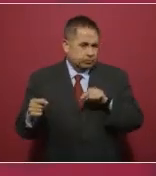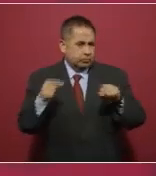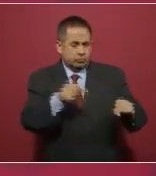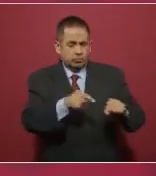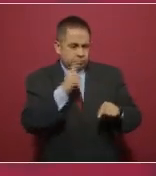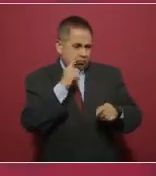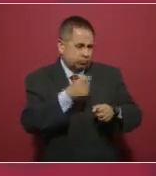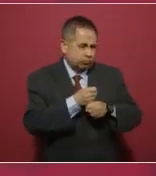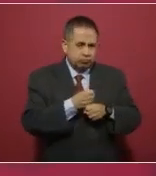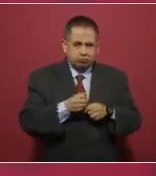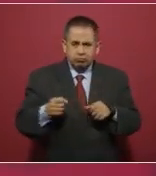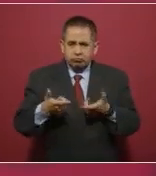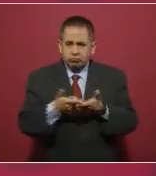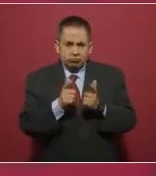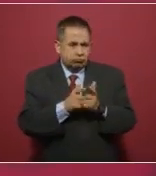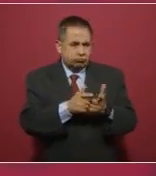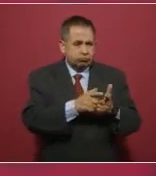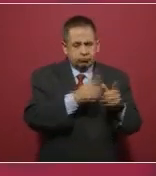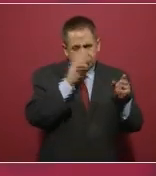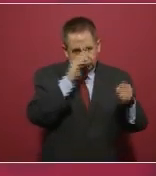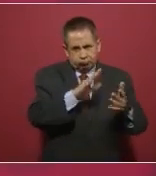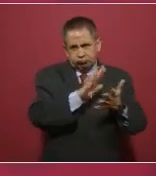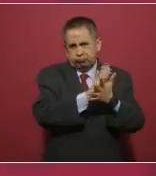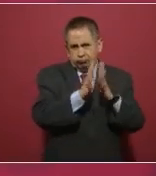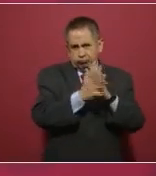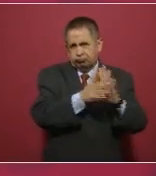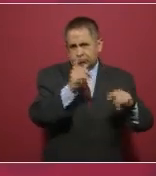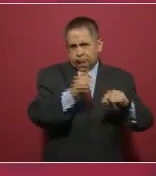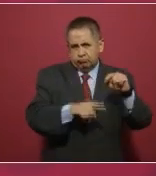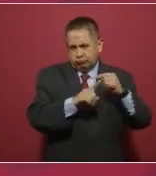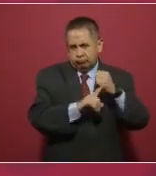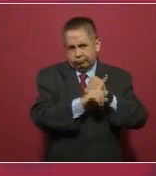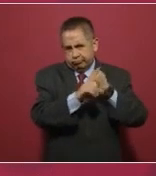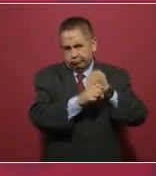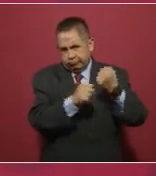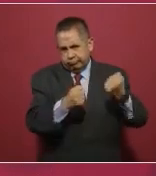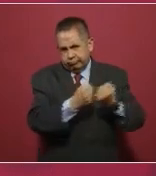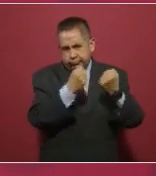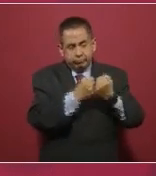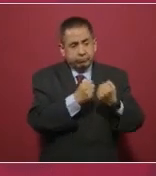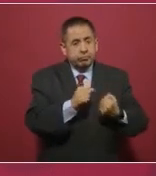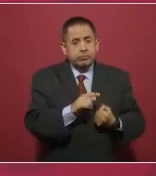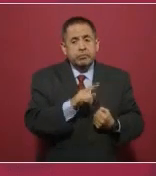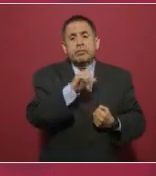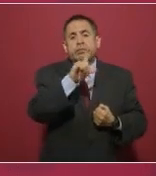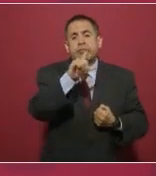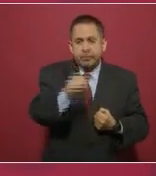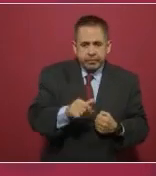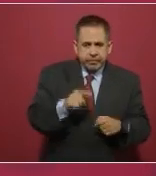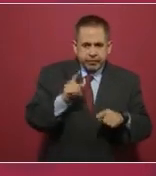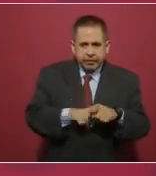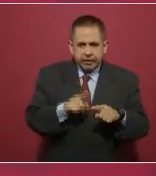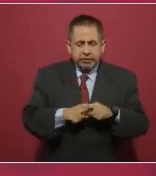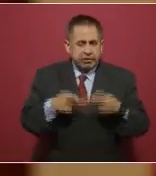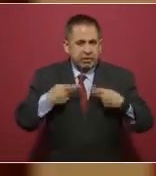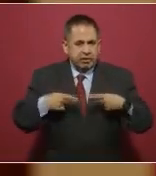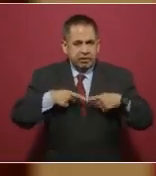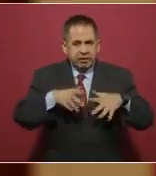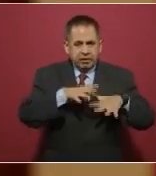orientados básicamente al combate al narcotráfico. Al final de cuentas, la